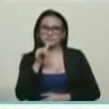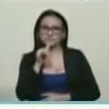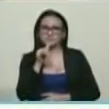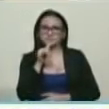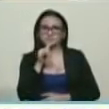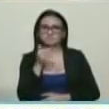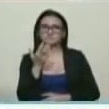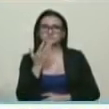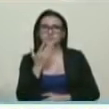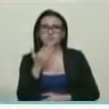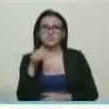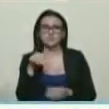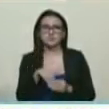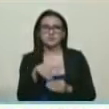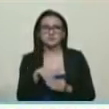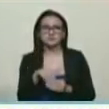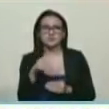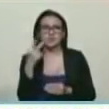por ejemplo, a la elección de